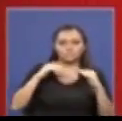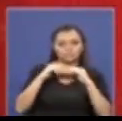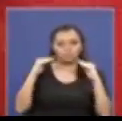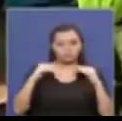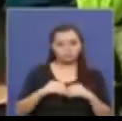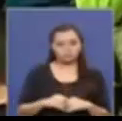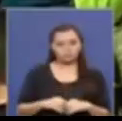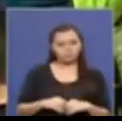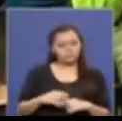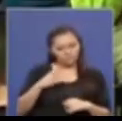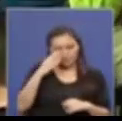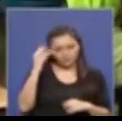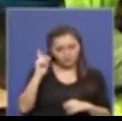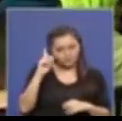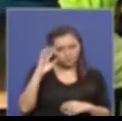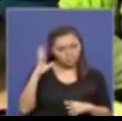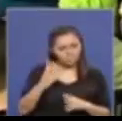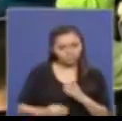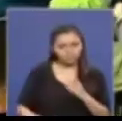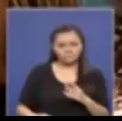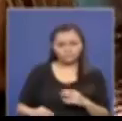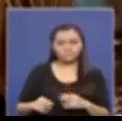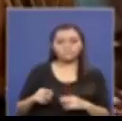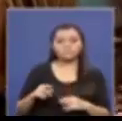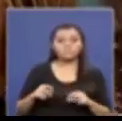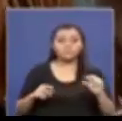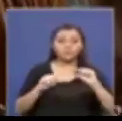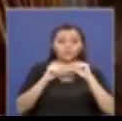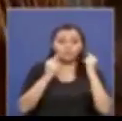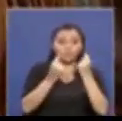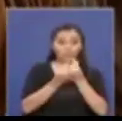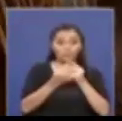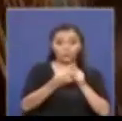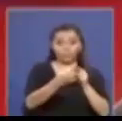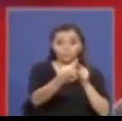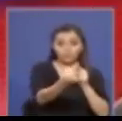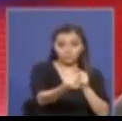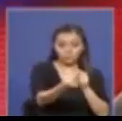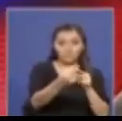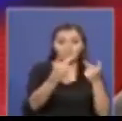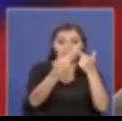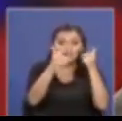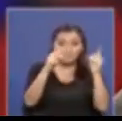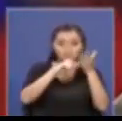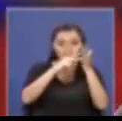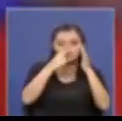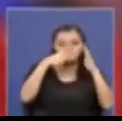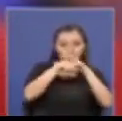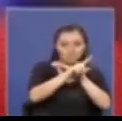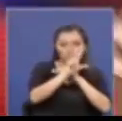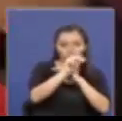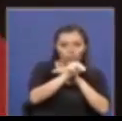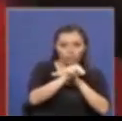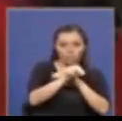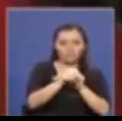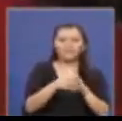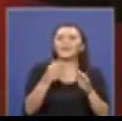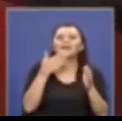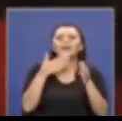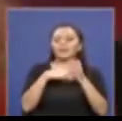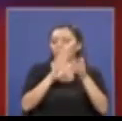compañeros. Nunca se olviden de eso, queridos jóvenes. Para los no liberales, libertad es no intervención. Entonces, si yo